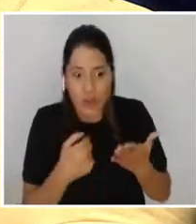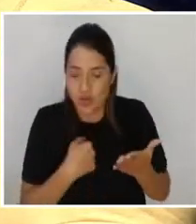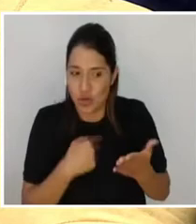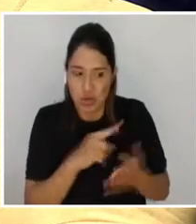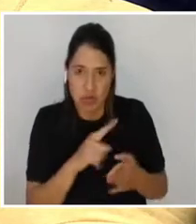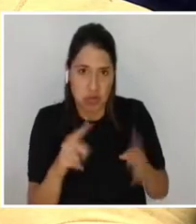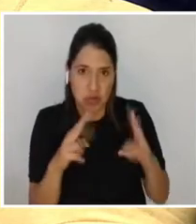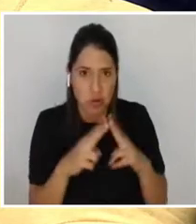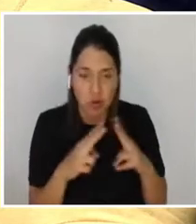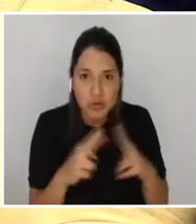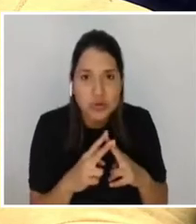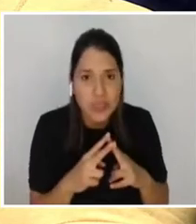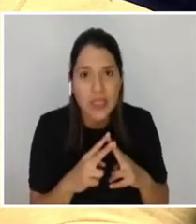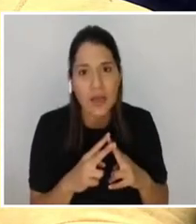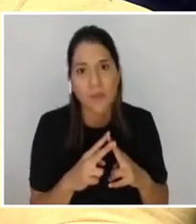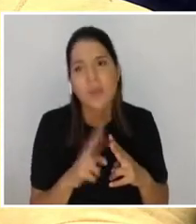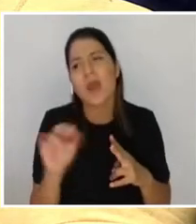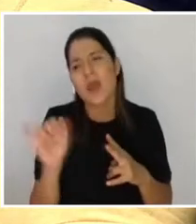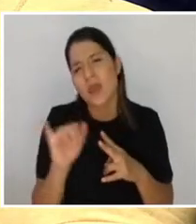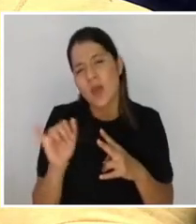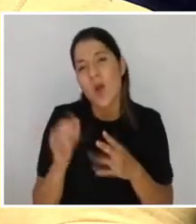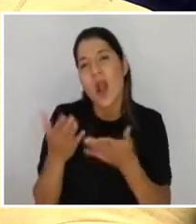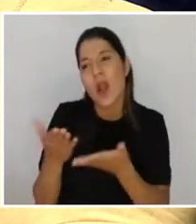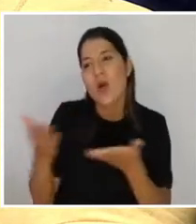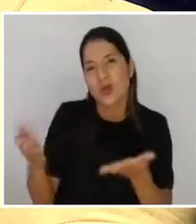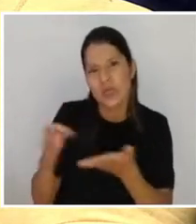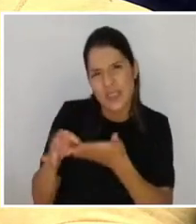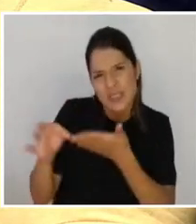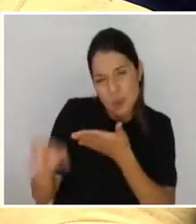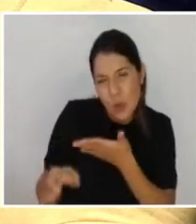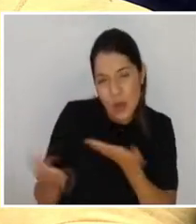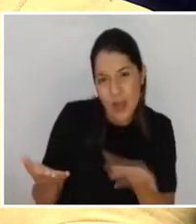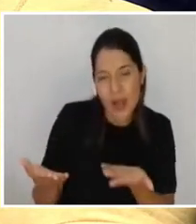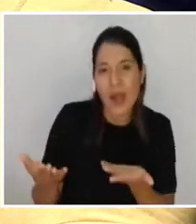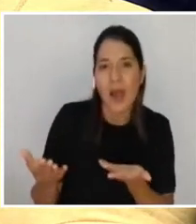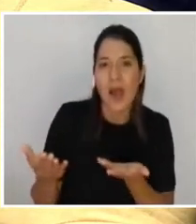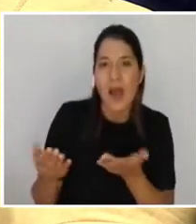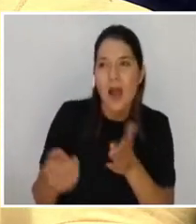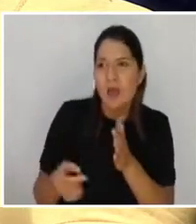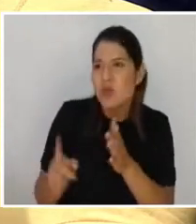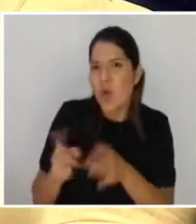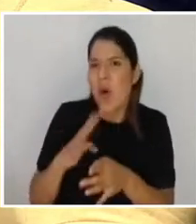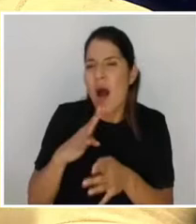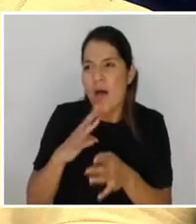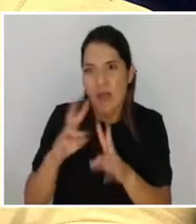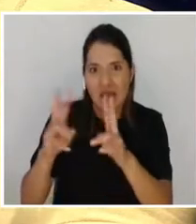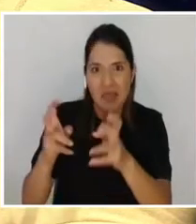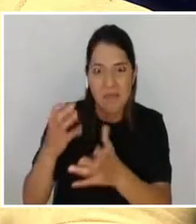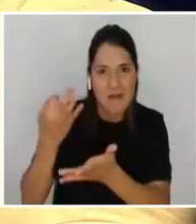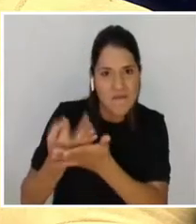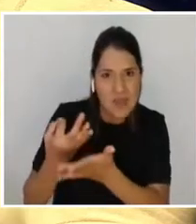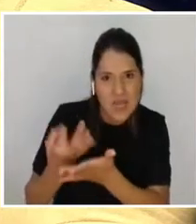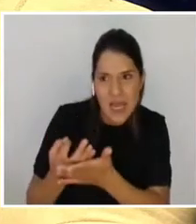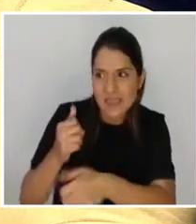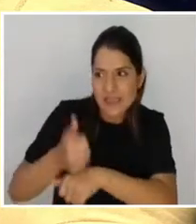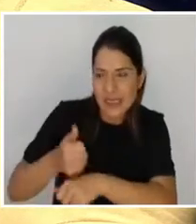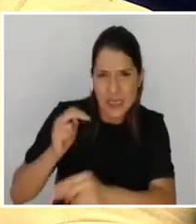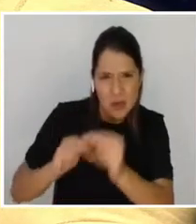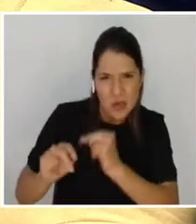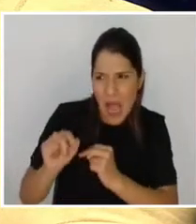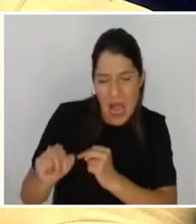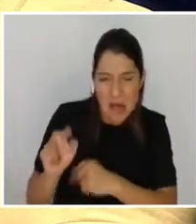de cosas de la escuela, que a veces no se habla mucho del tema, ¿verdad? Temas de finanzas, de emprendimiento, casi no, uno no lo escucha, ¿verdad? No es muy